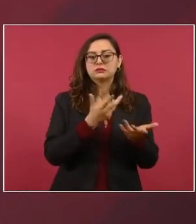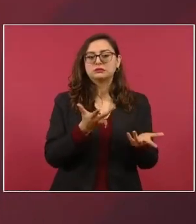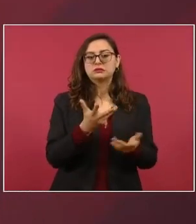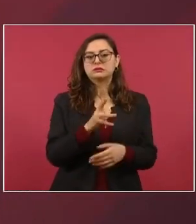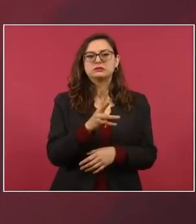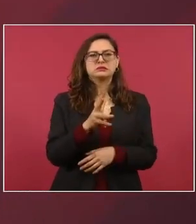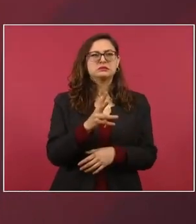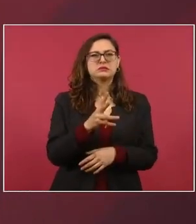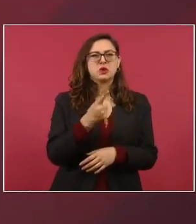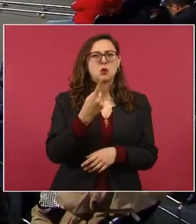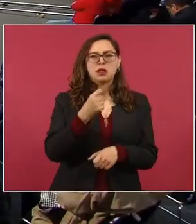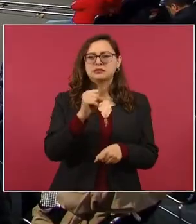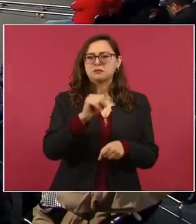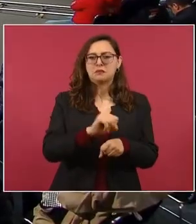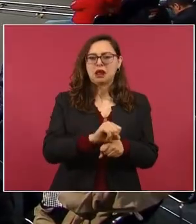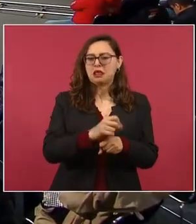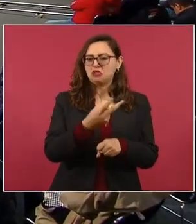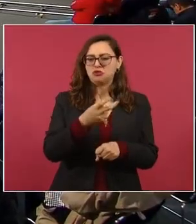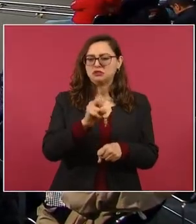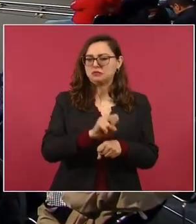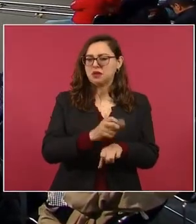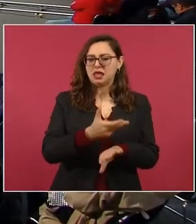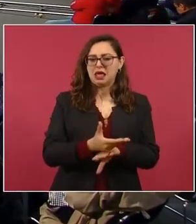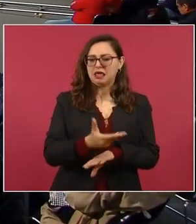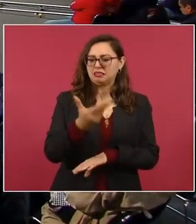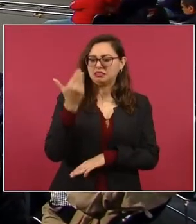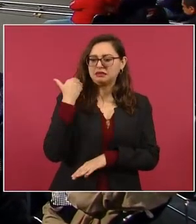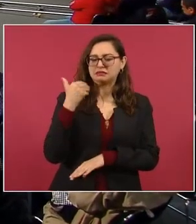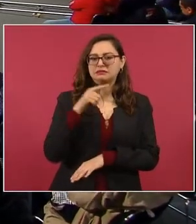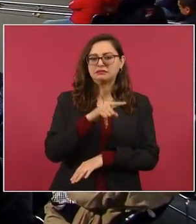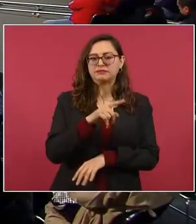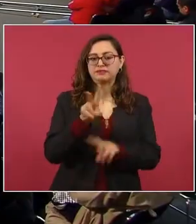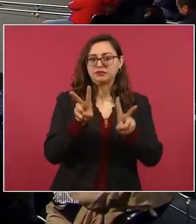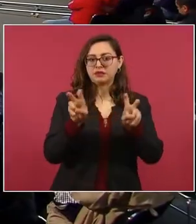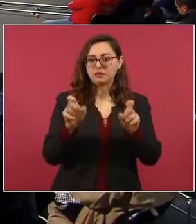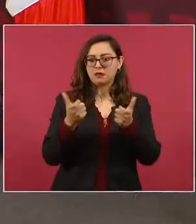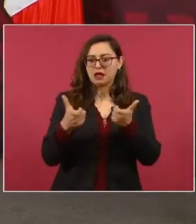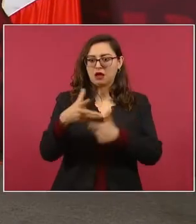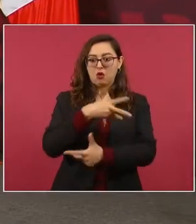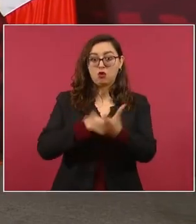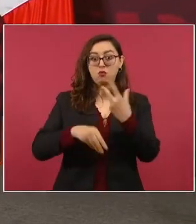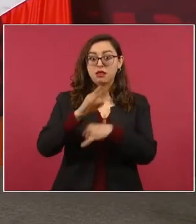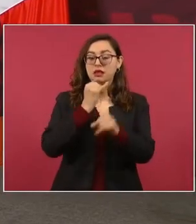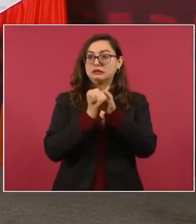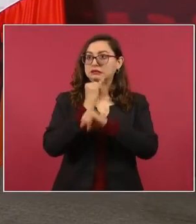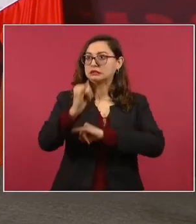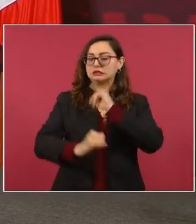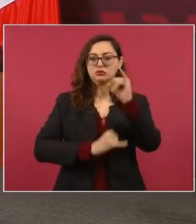semanas, 10 días, se movió el mercado, porque